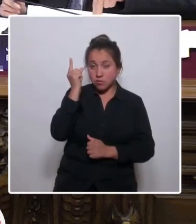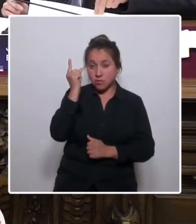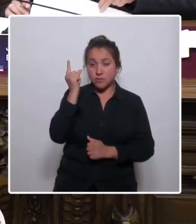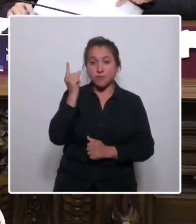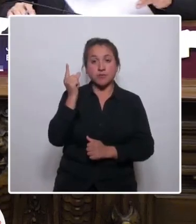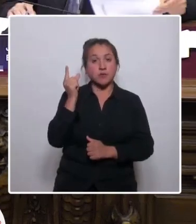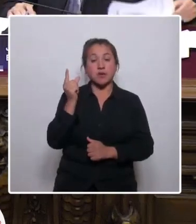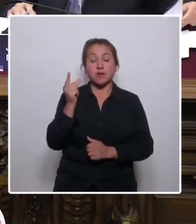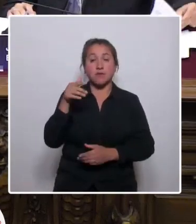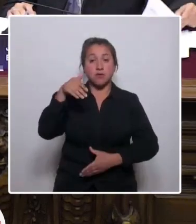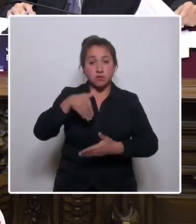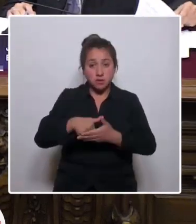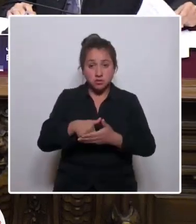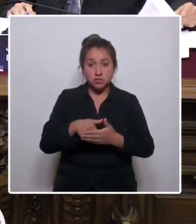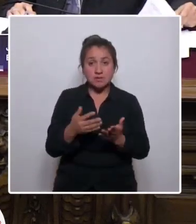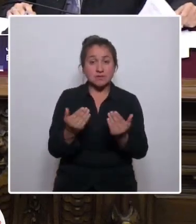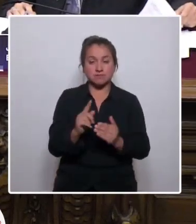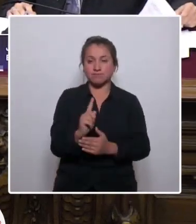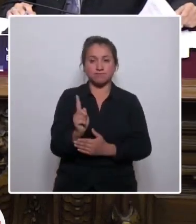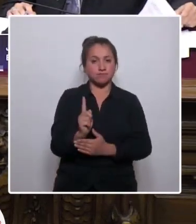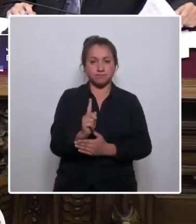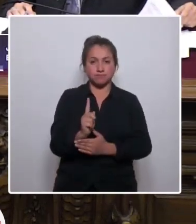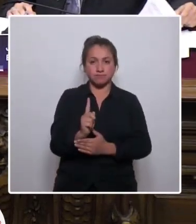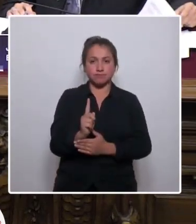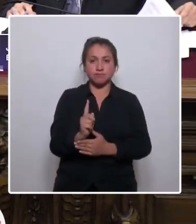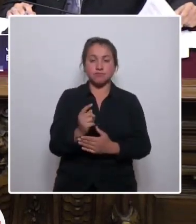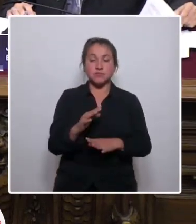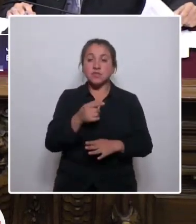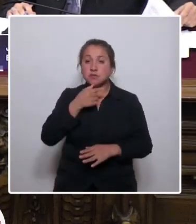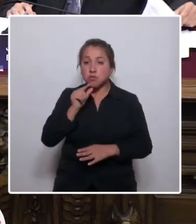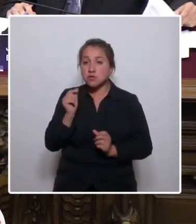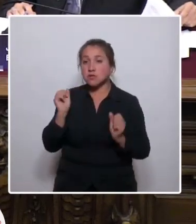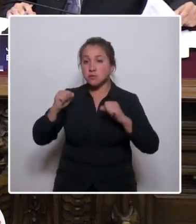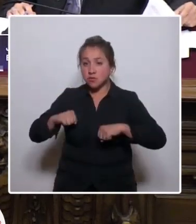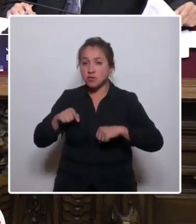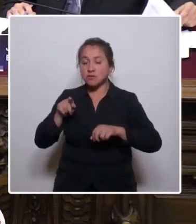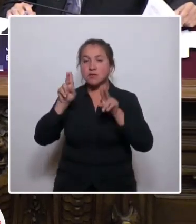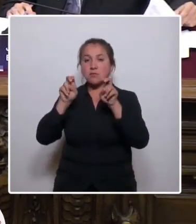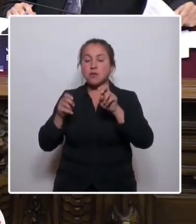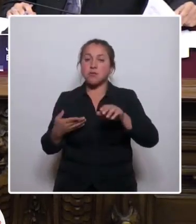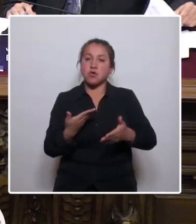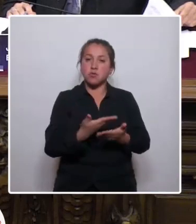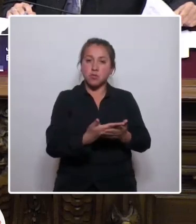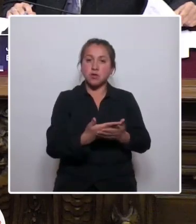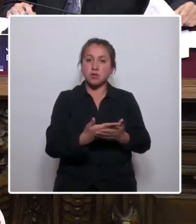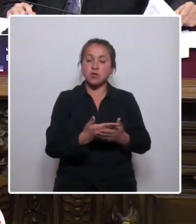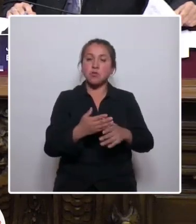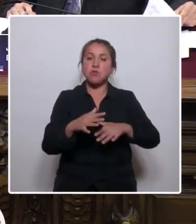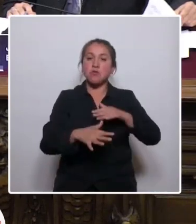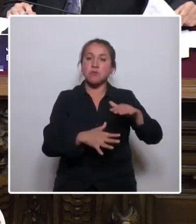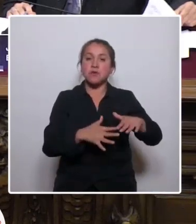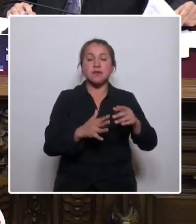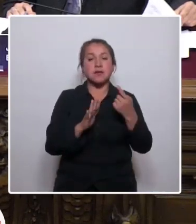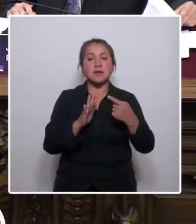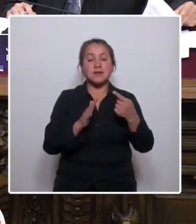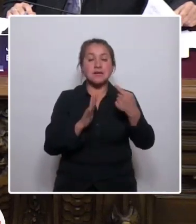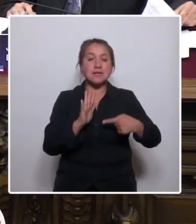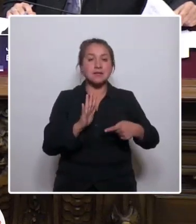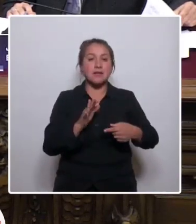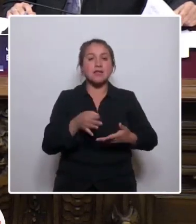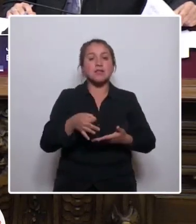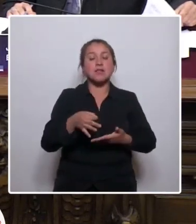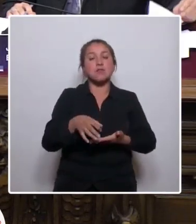tampoco corresponde someterlo a votación, puesto que se acaba de aprobar con ese contenido la propuesta de los movimientos sociales y Lista del Pueblo.